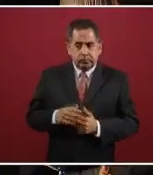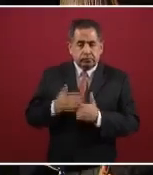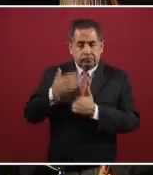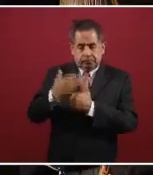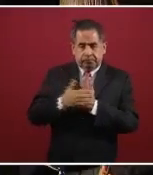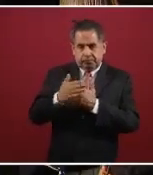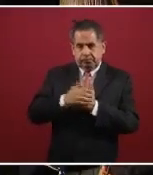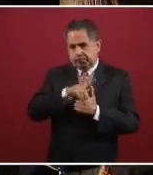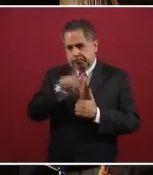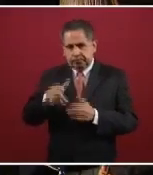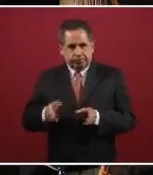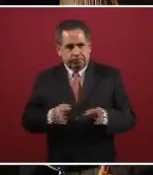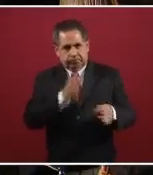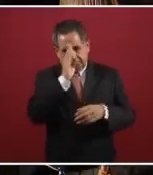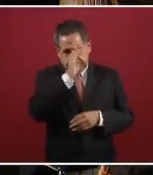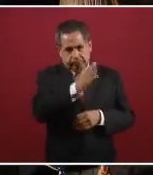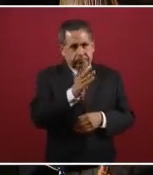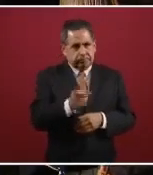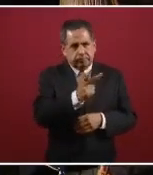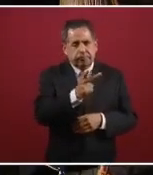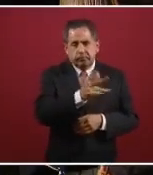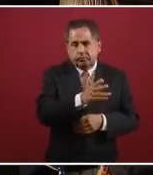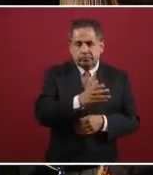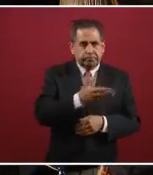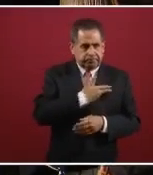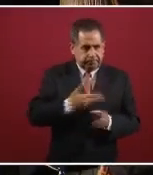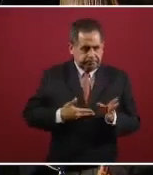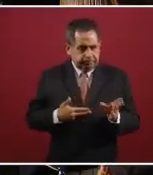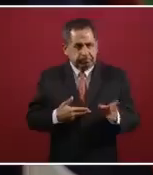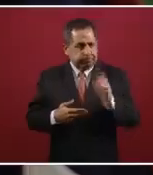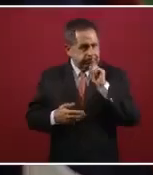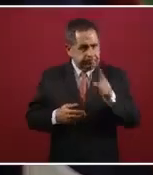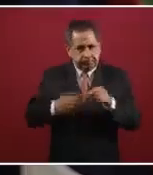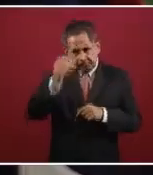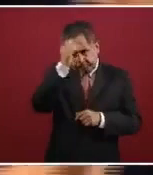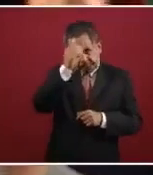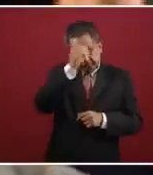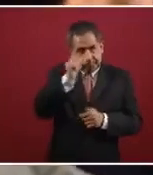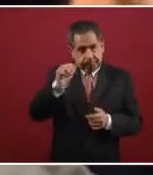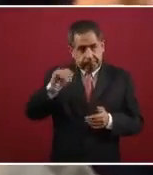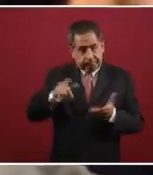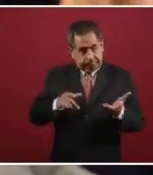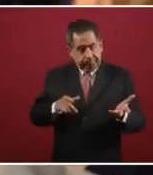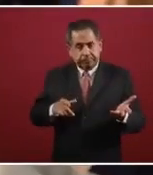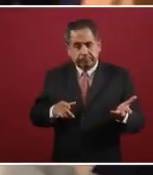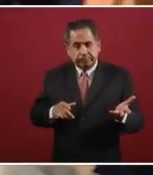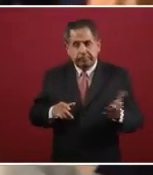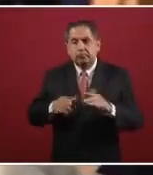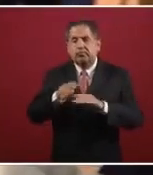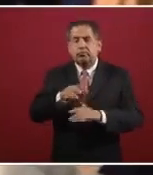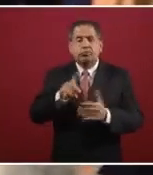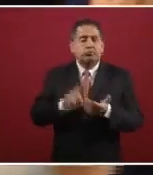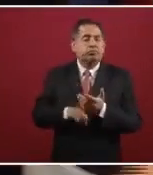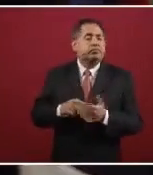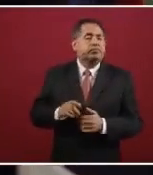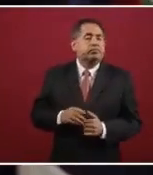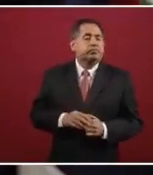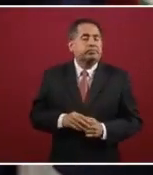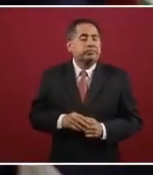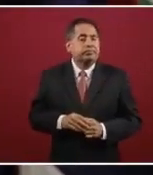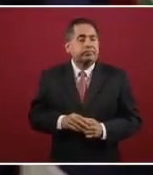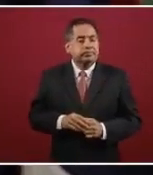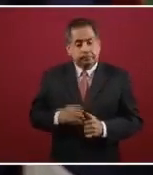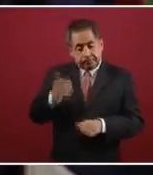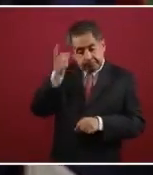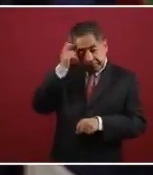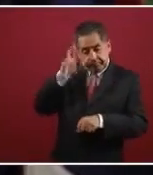señor presidente, quisiera saber su opinión, el presidente Andrés Manuel López Obrador, sobre las propiedades registradas por el